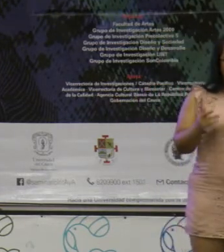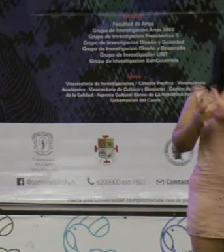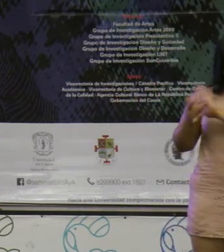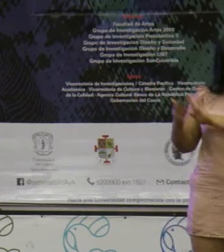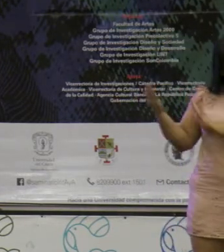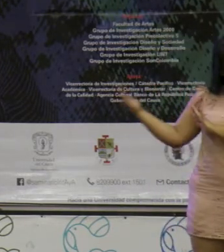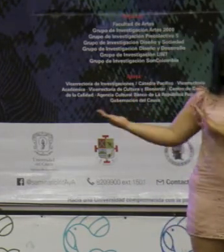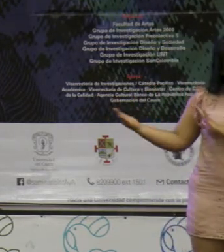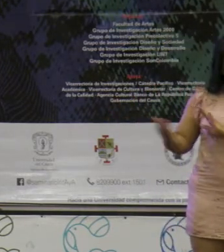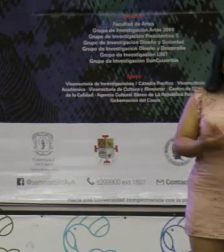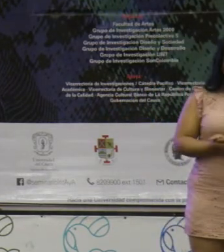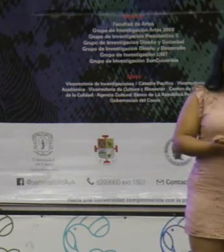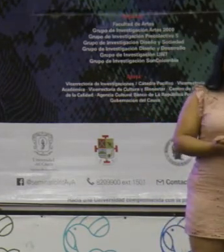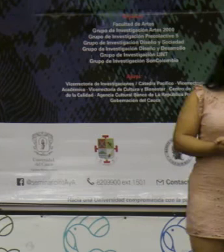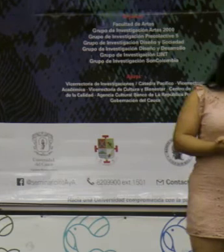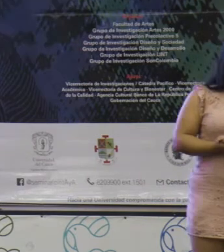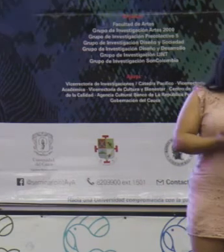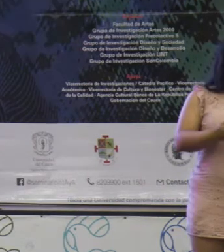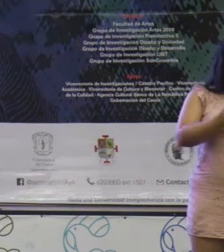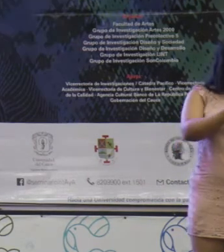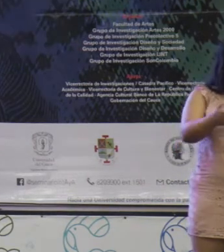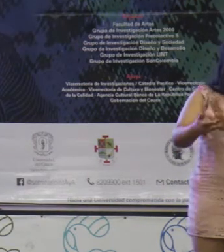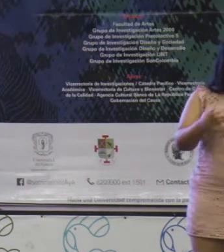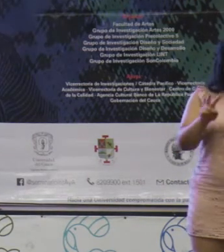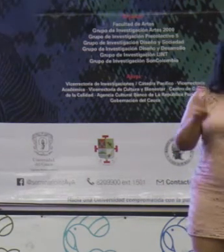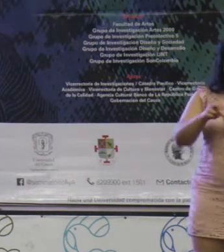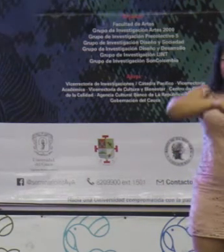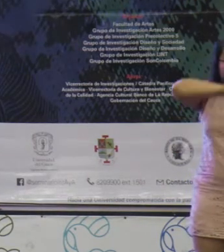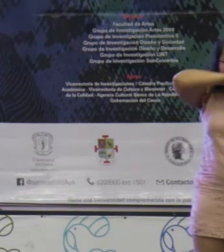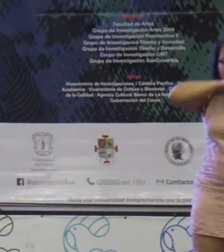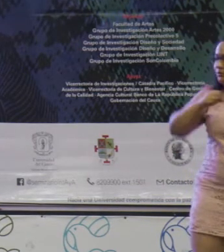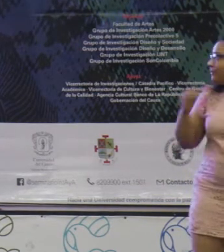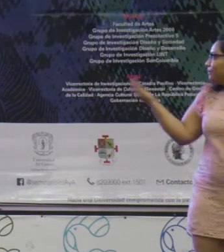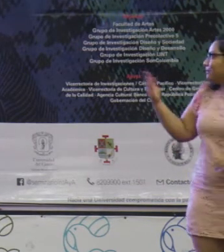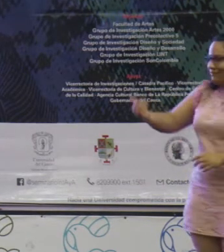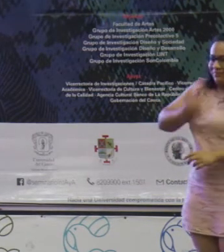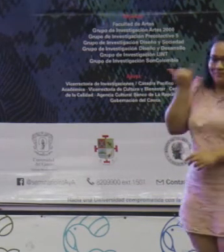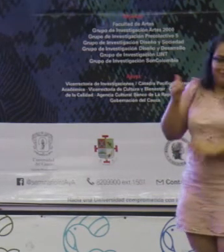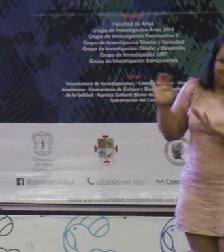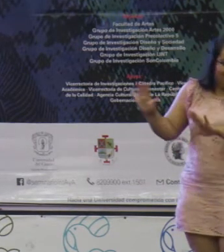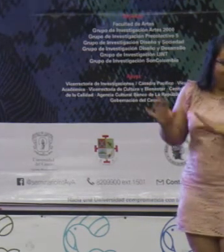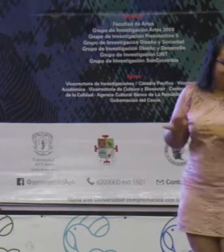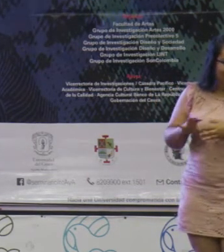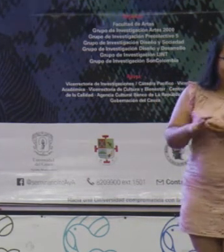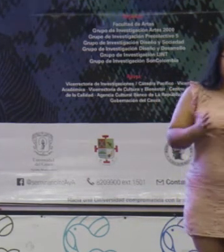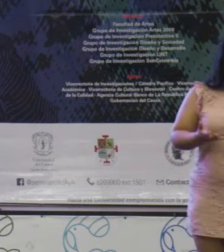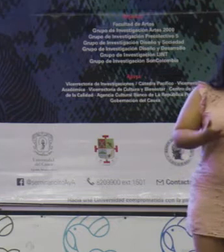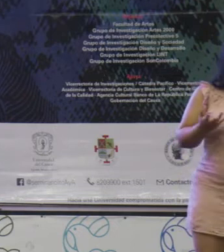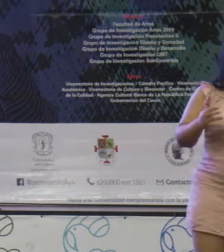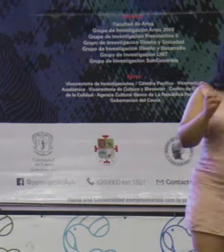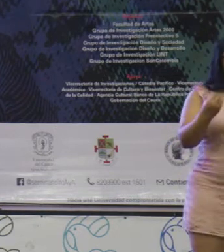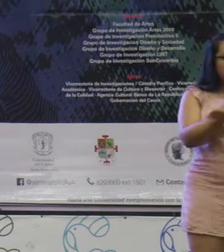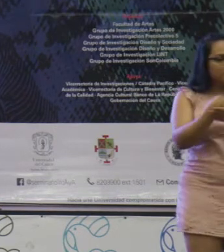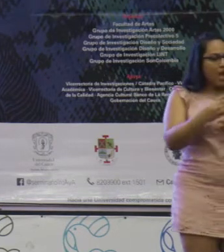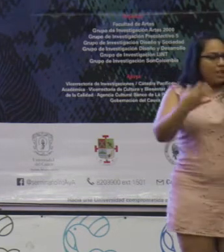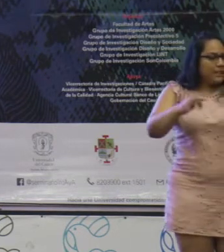sigue. Quiero mostrarles algo que tengo súper fetichizado. Esto es puro fetiche mío. Esta diapositiva